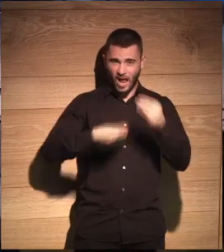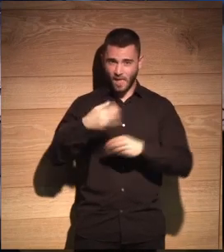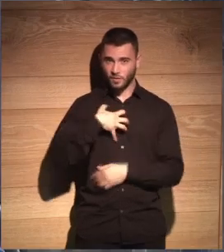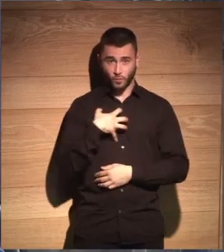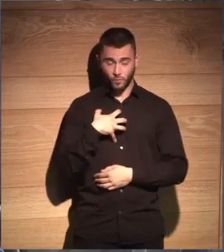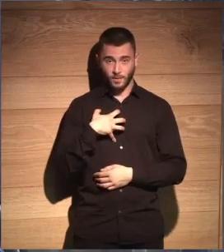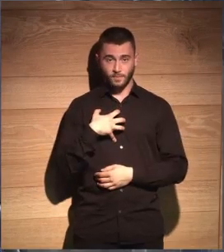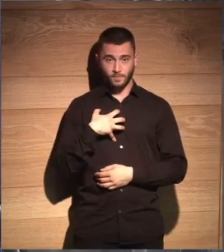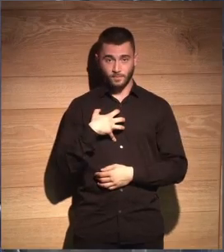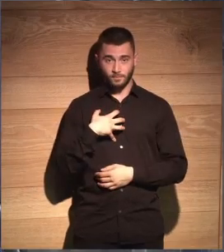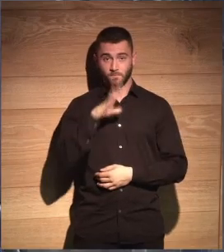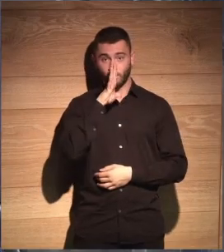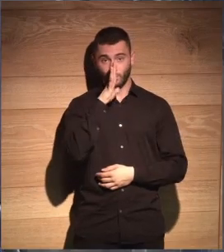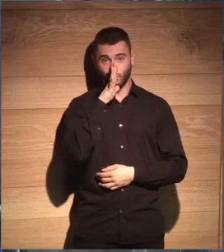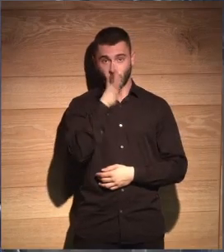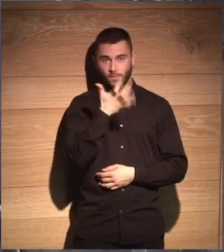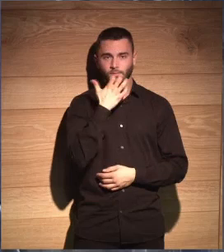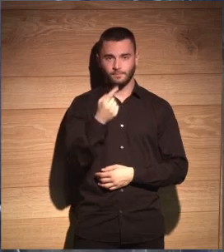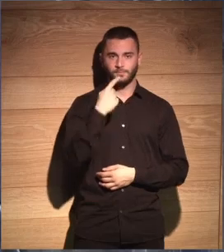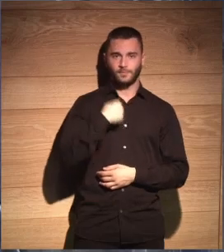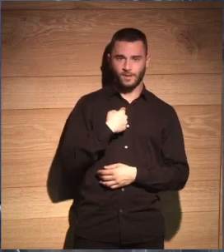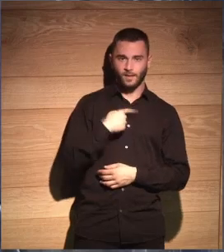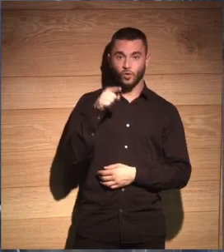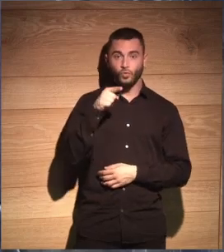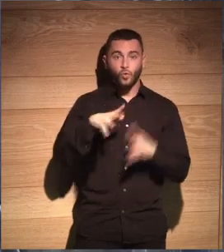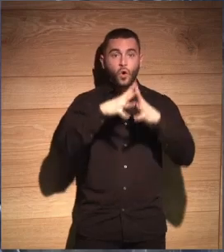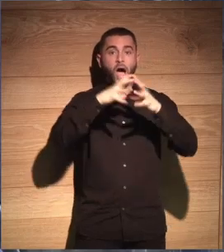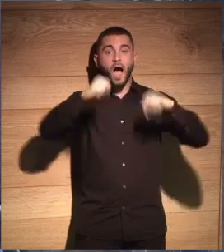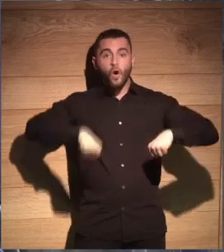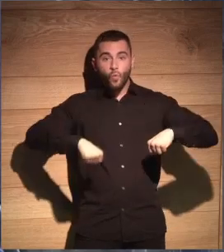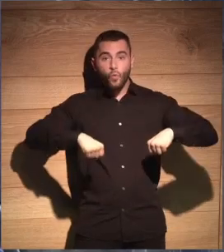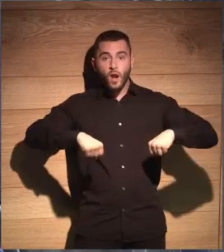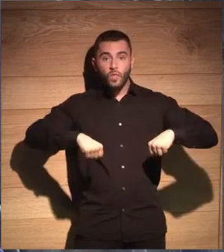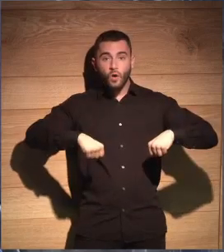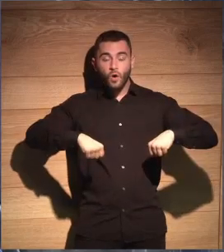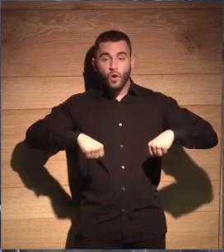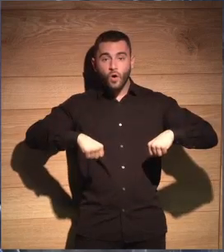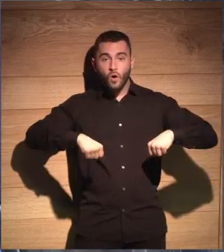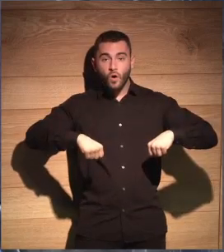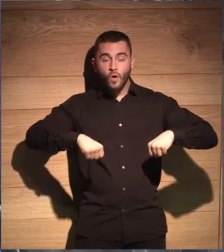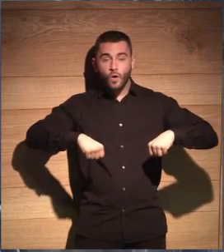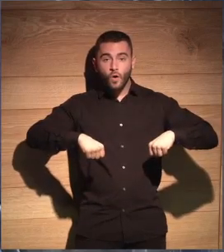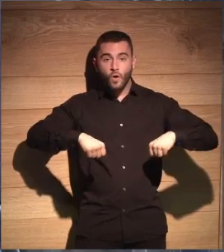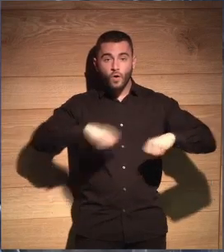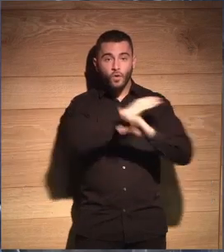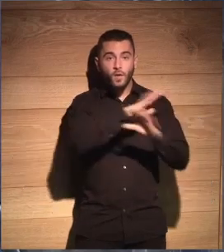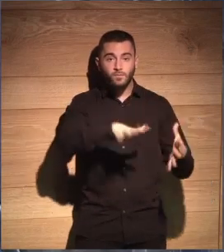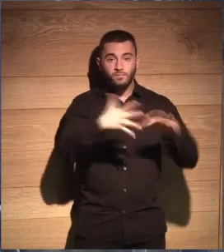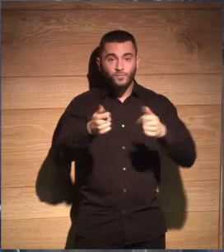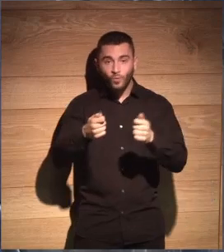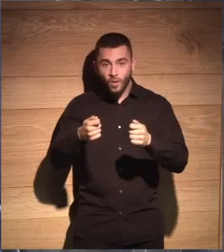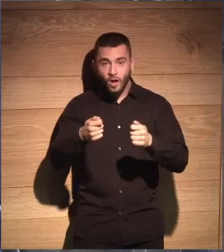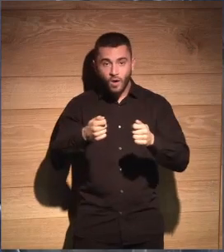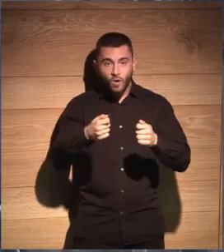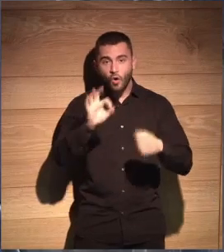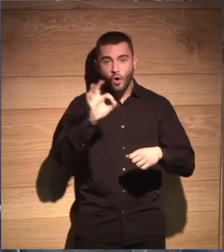¿no? Y por eso, cuando te dicen, bueno, ¿y estás de acuerdo con que se adapte al cómic o que hagan un